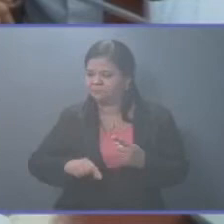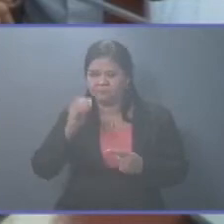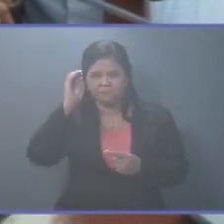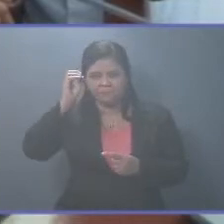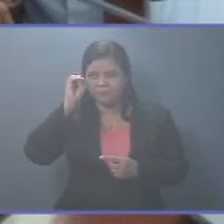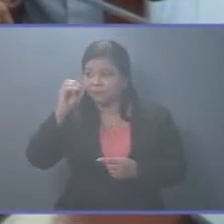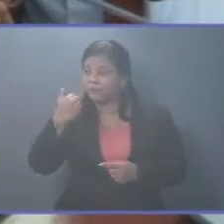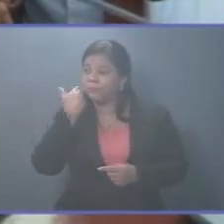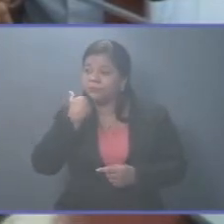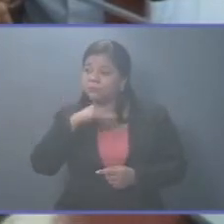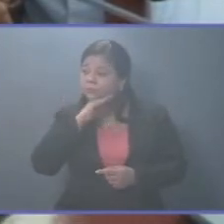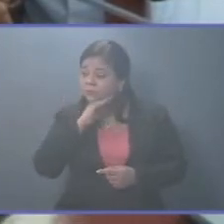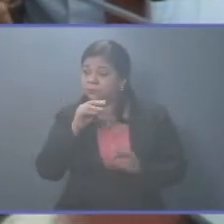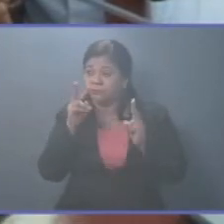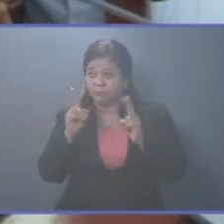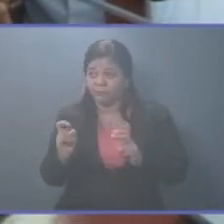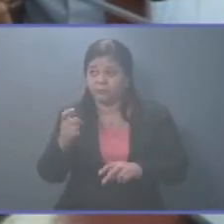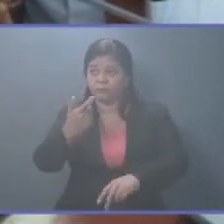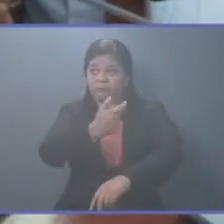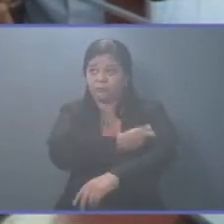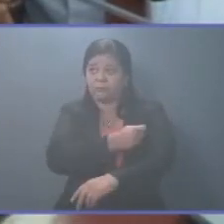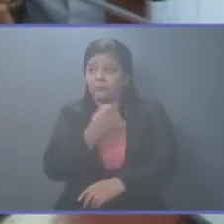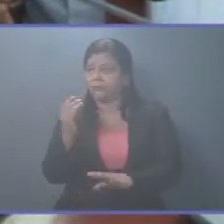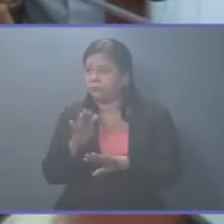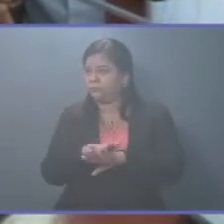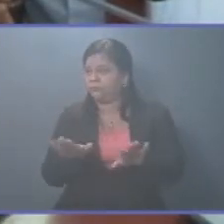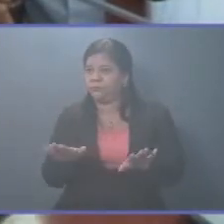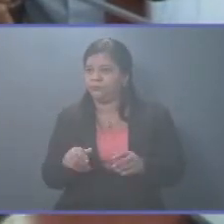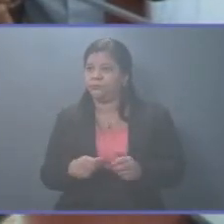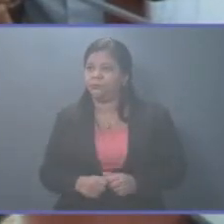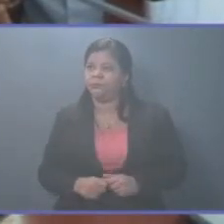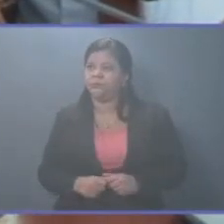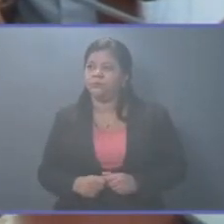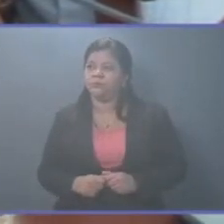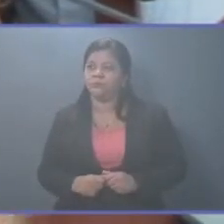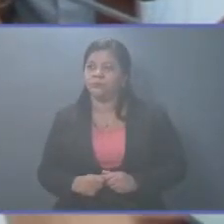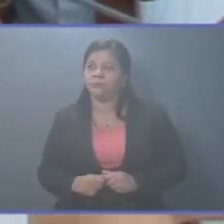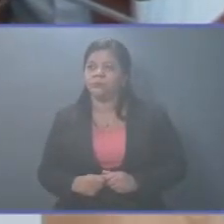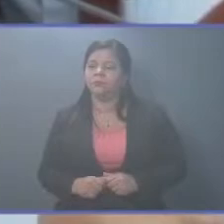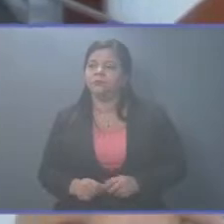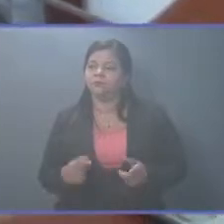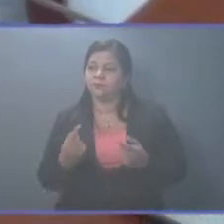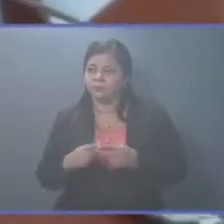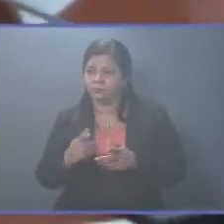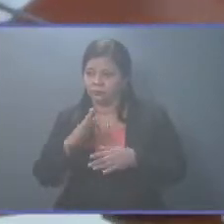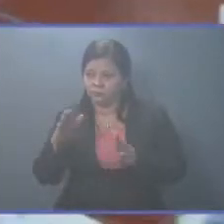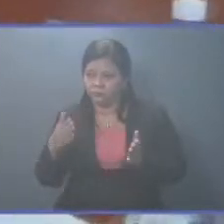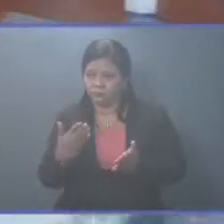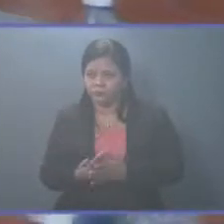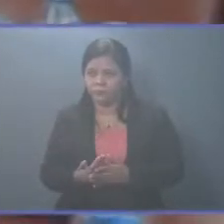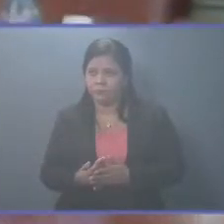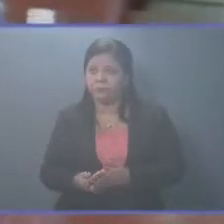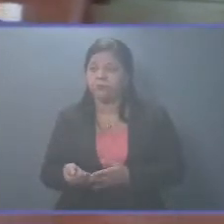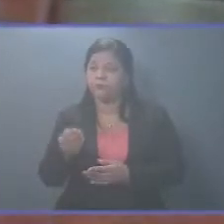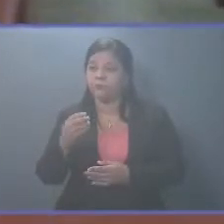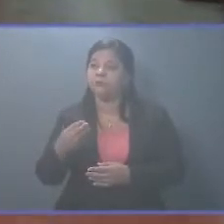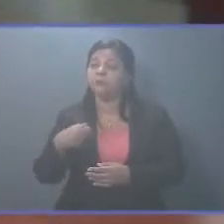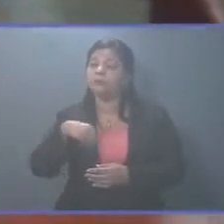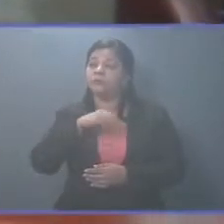enfermedad y sobre las vacunas. Solamente. Gracias. Me ha pedido la palabra por el orden el doctor